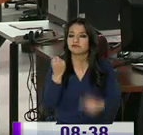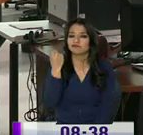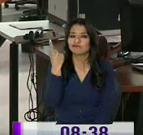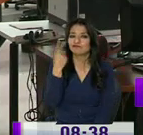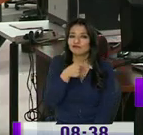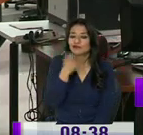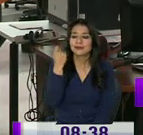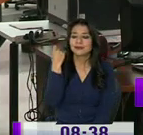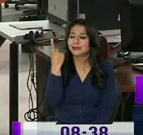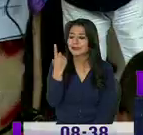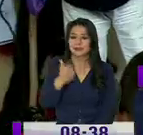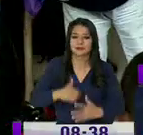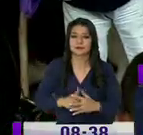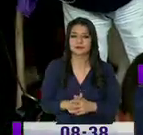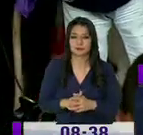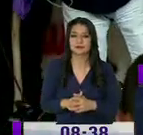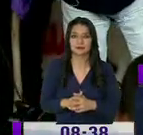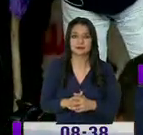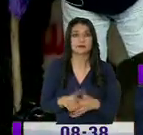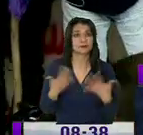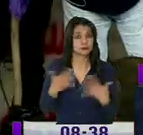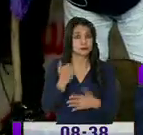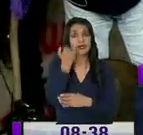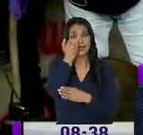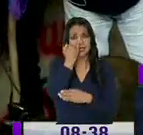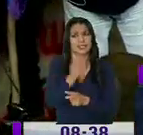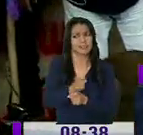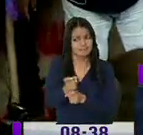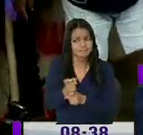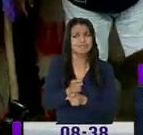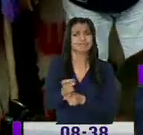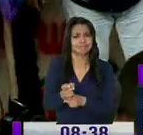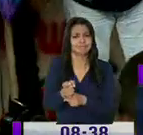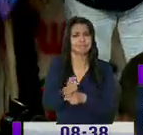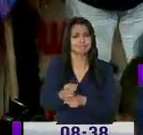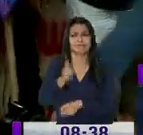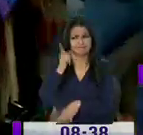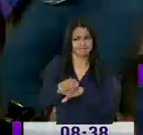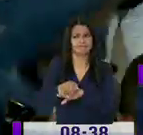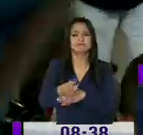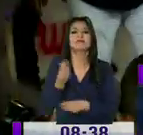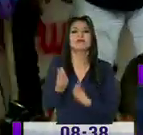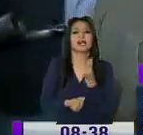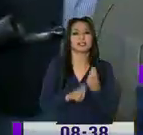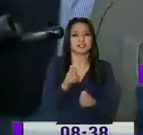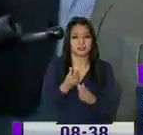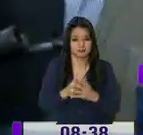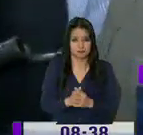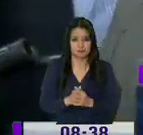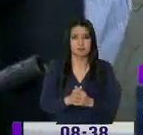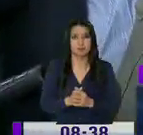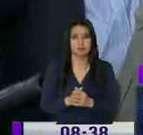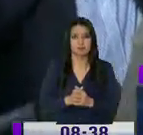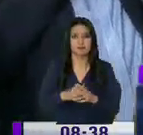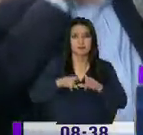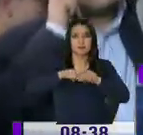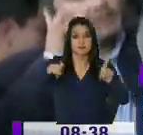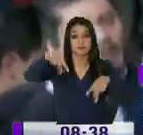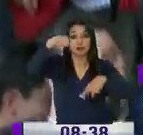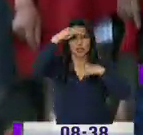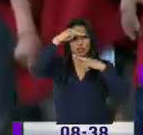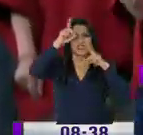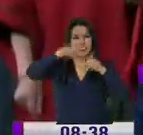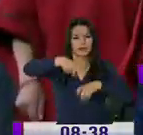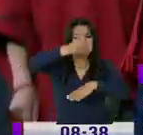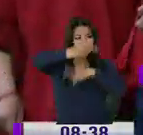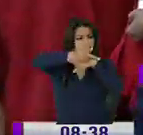lo que no entienden. La presión indígena hacia los comunicadores también cumplió con otra de sus demandas, que varios medios de comunicación transmitan en